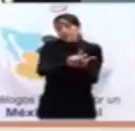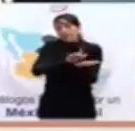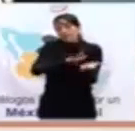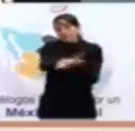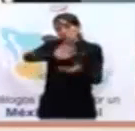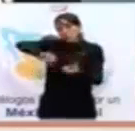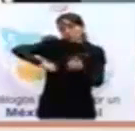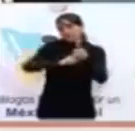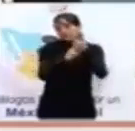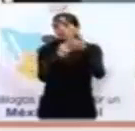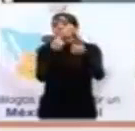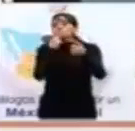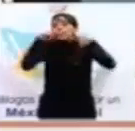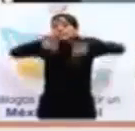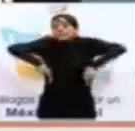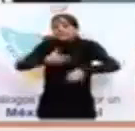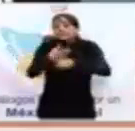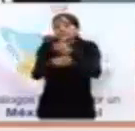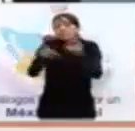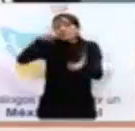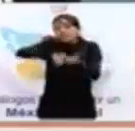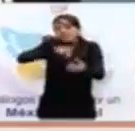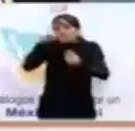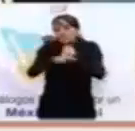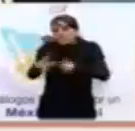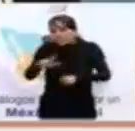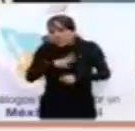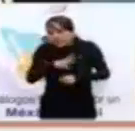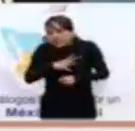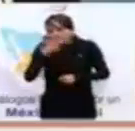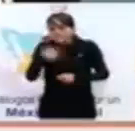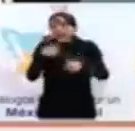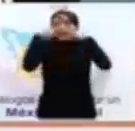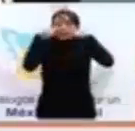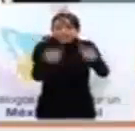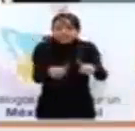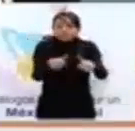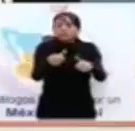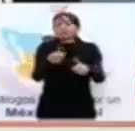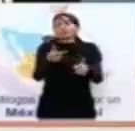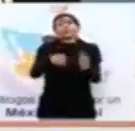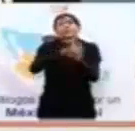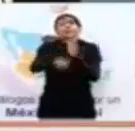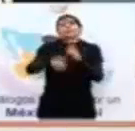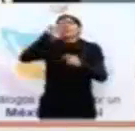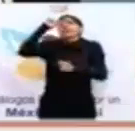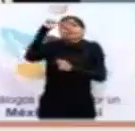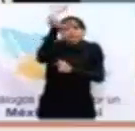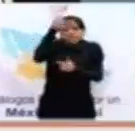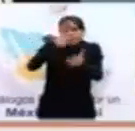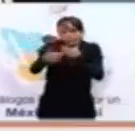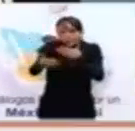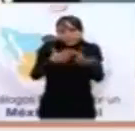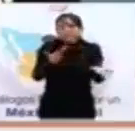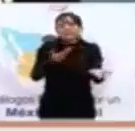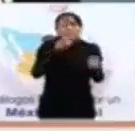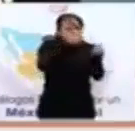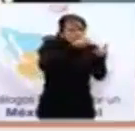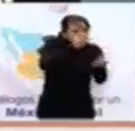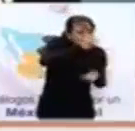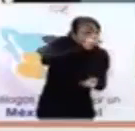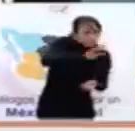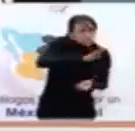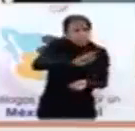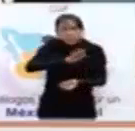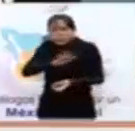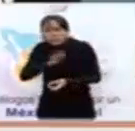atender casos generales y específicos en el sistema de tecnología, sistema de desarrollo de capacidades, sistema de